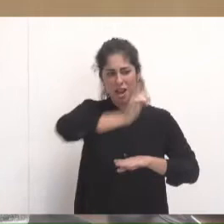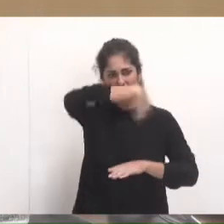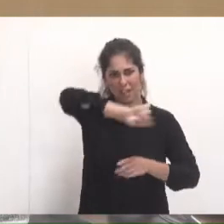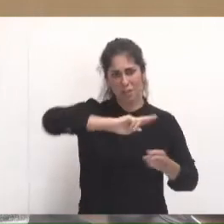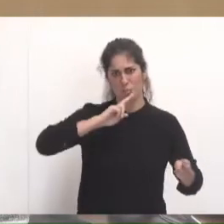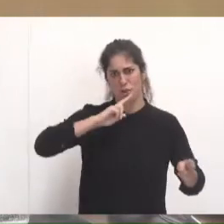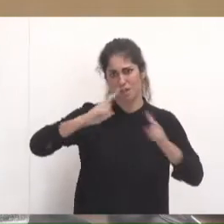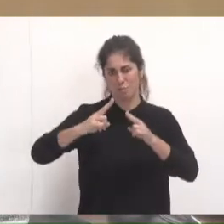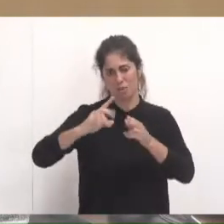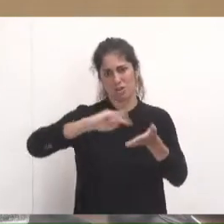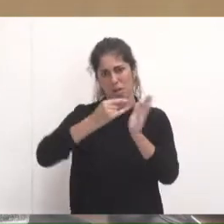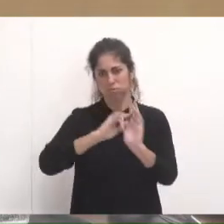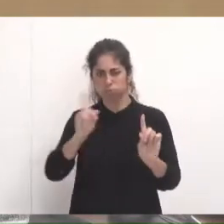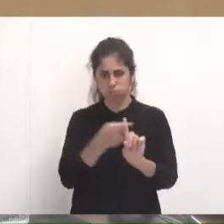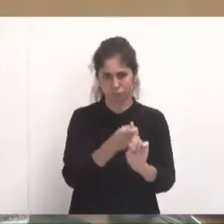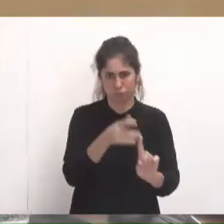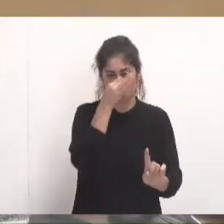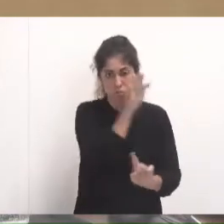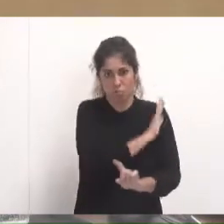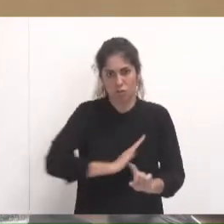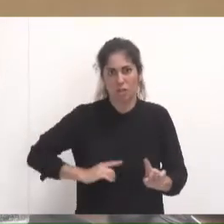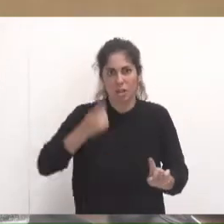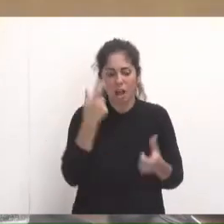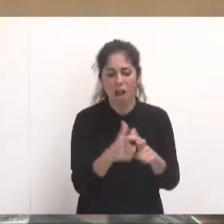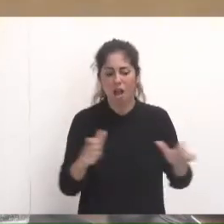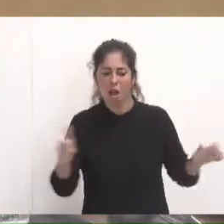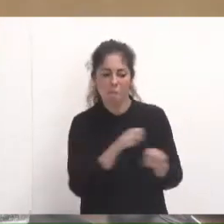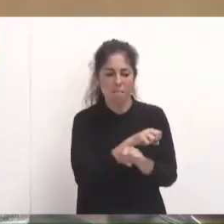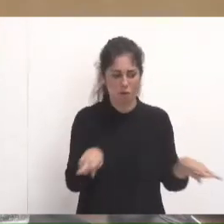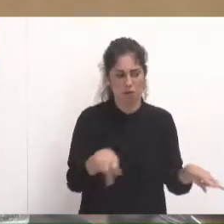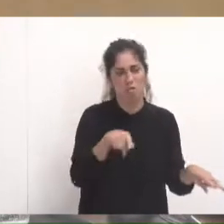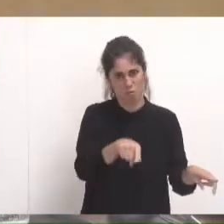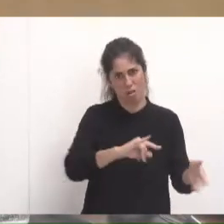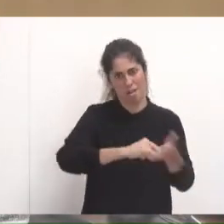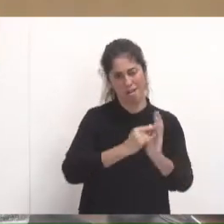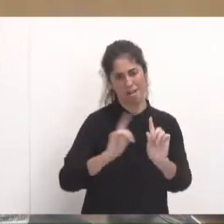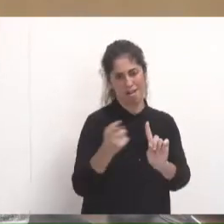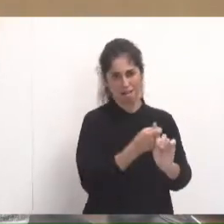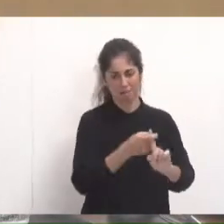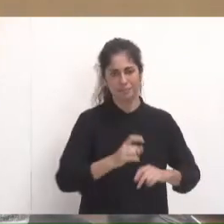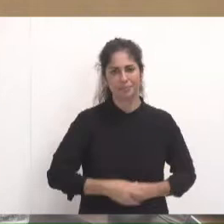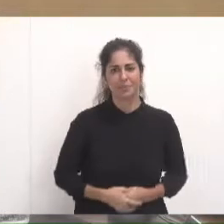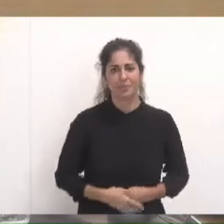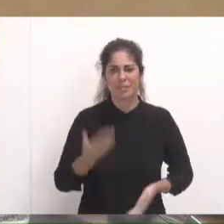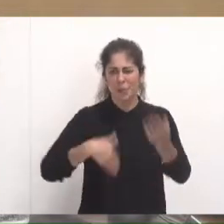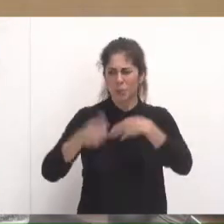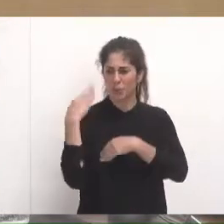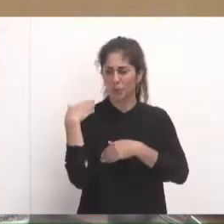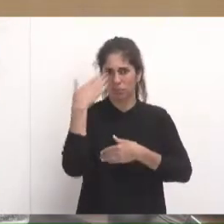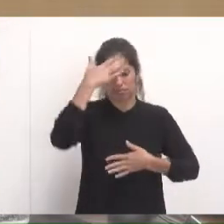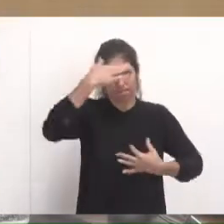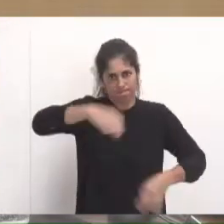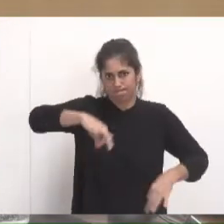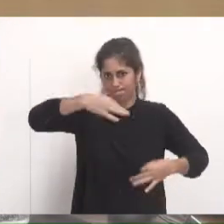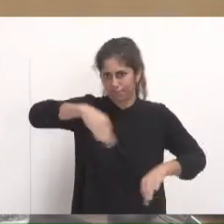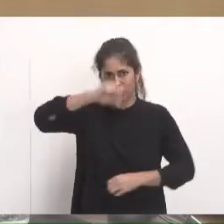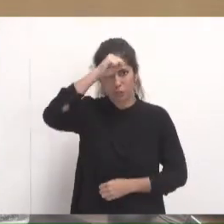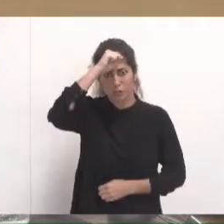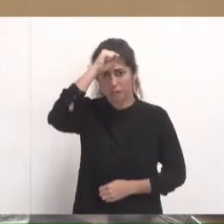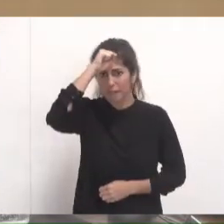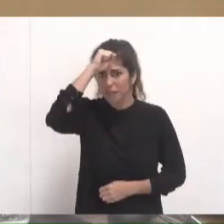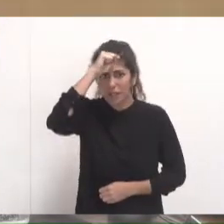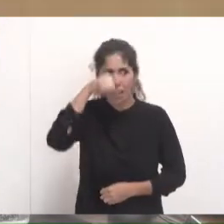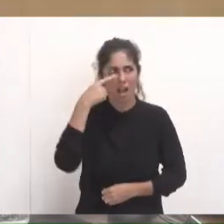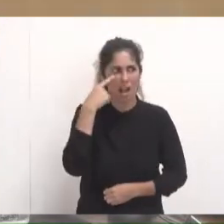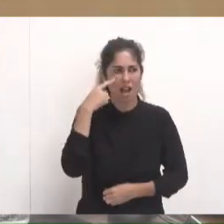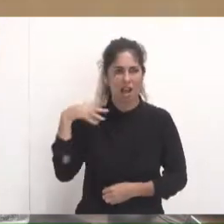que pudiese suceder. Estamos en una situación donde había un desconocimiento, había muchas variables que se desconocían, cuándo empezó, cuándo